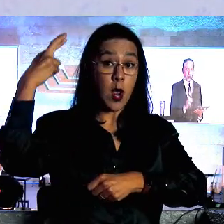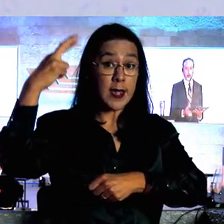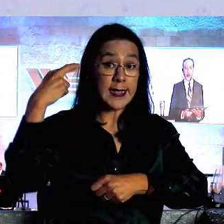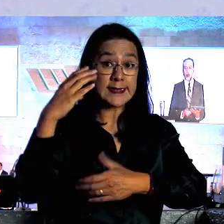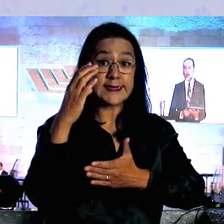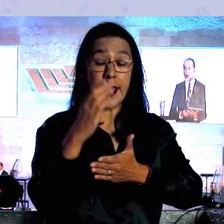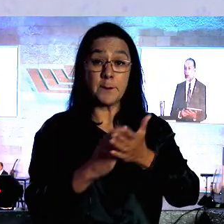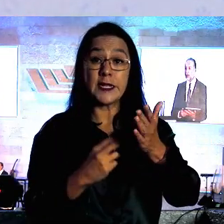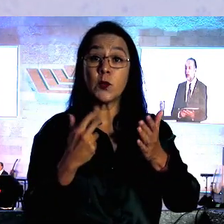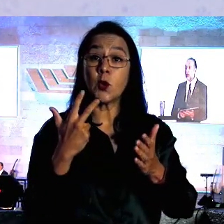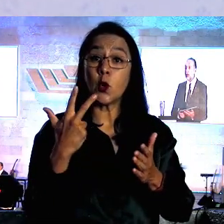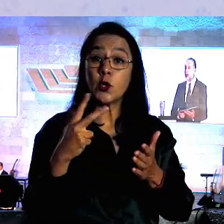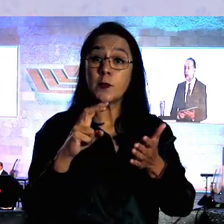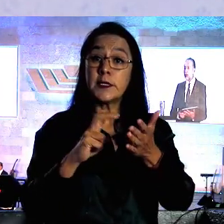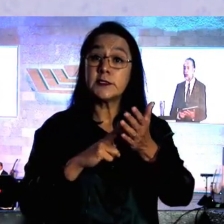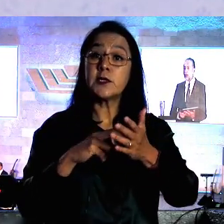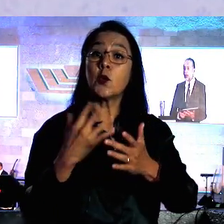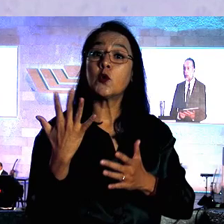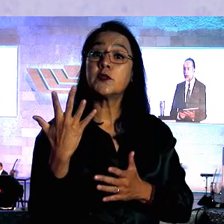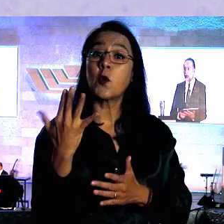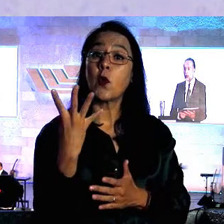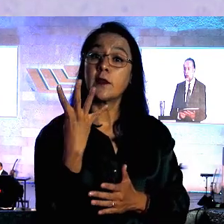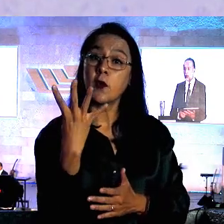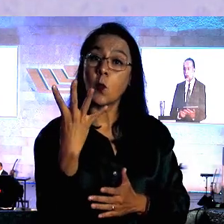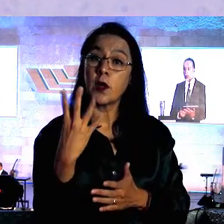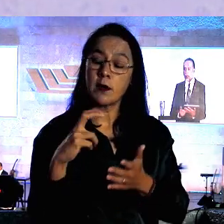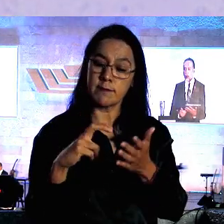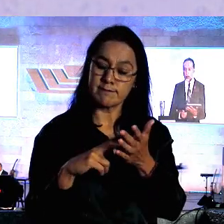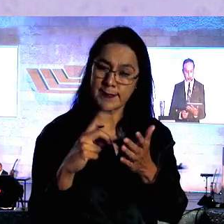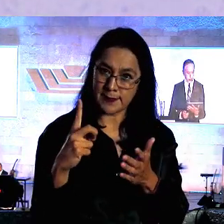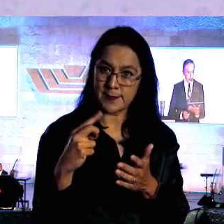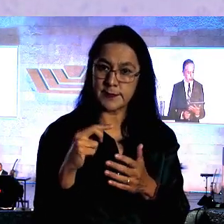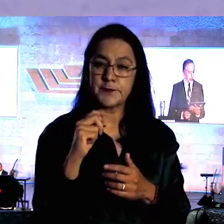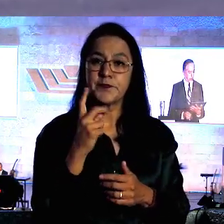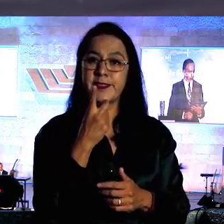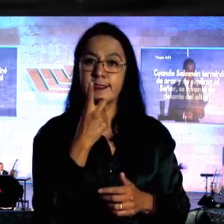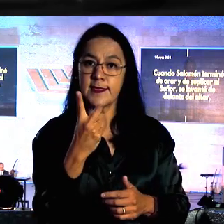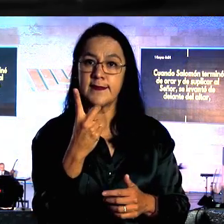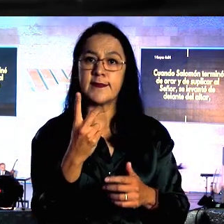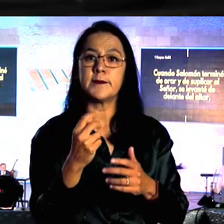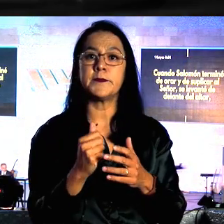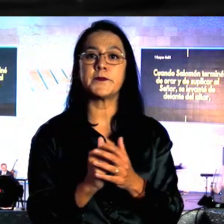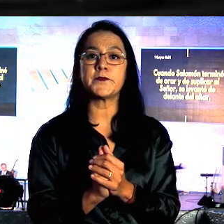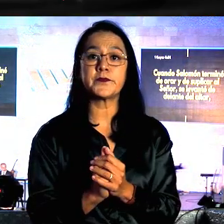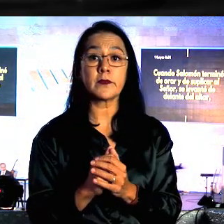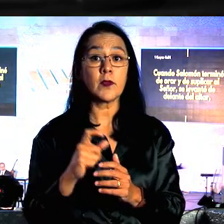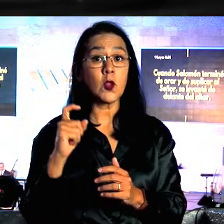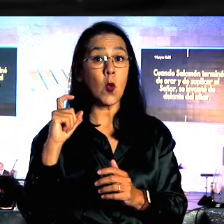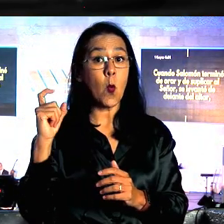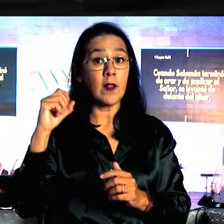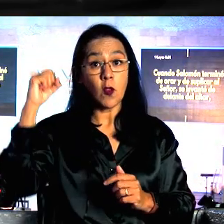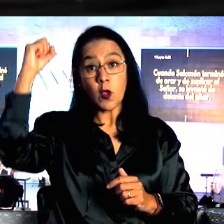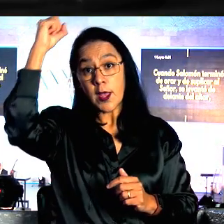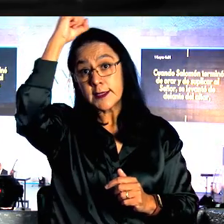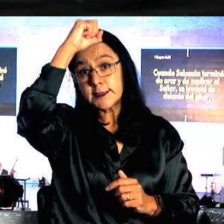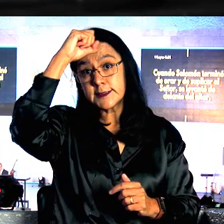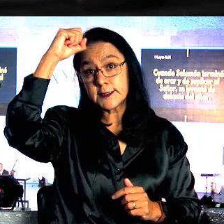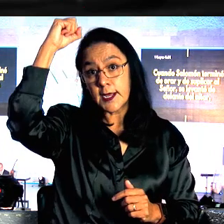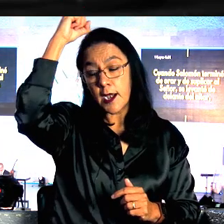versículo 54. Vamos al final, al versículo 54. Dice, Cuando Salomón